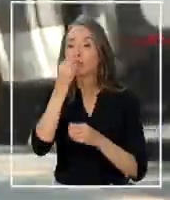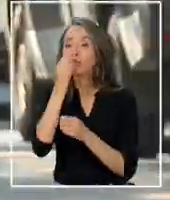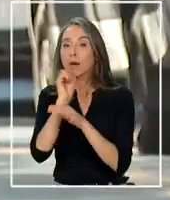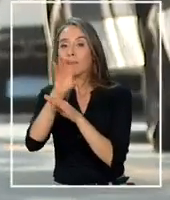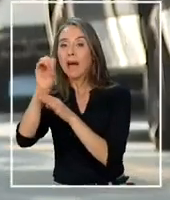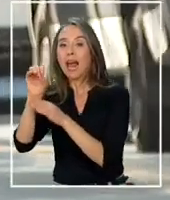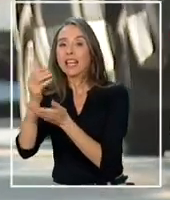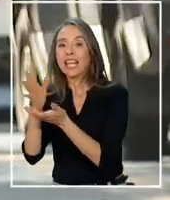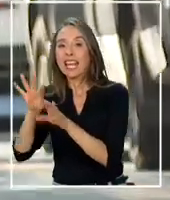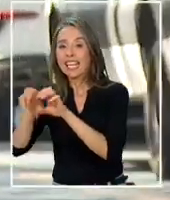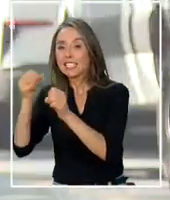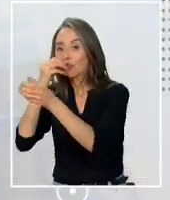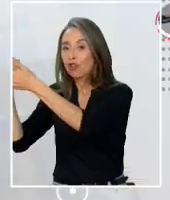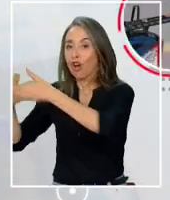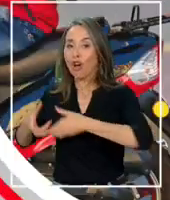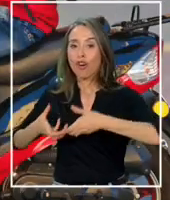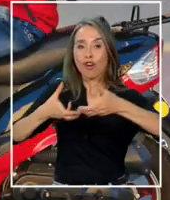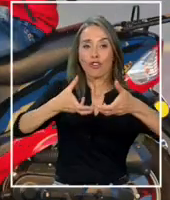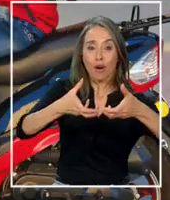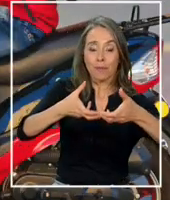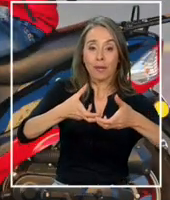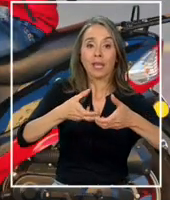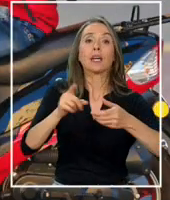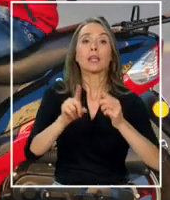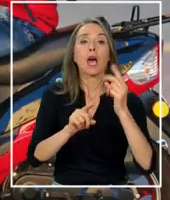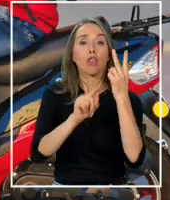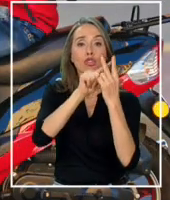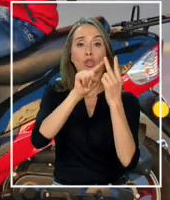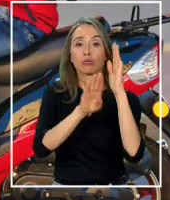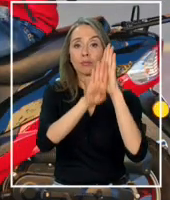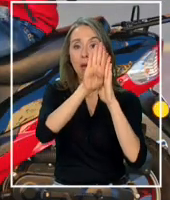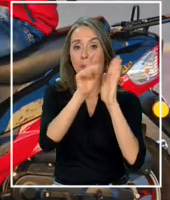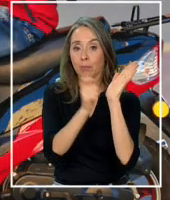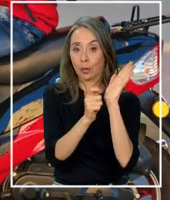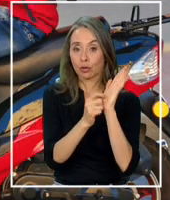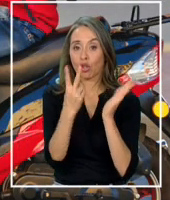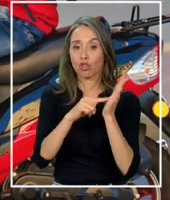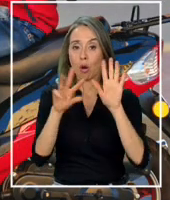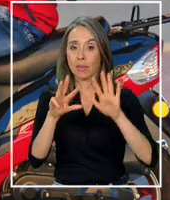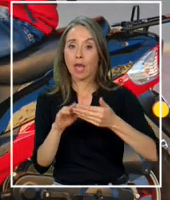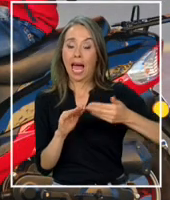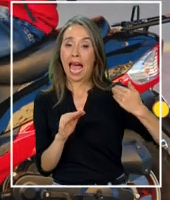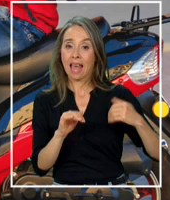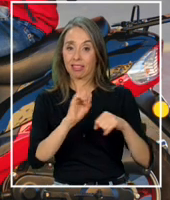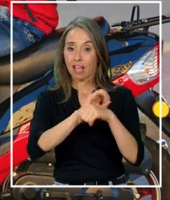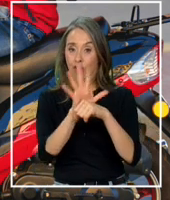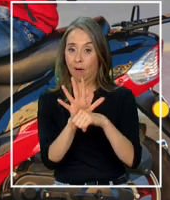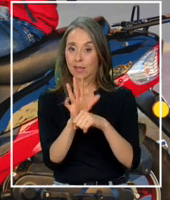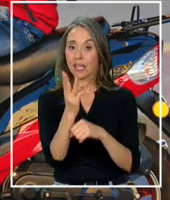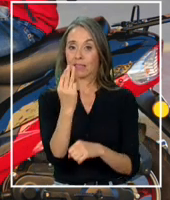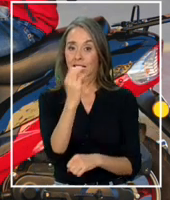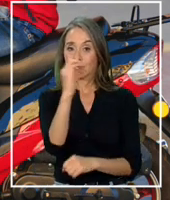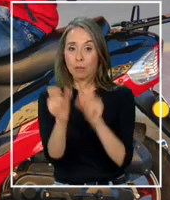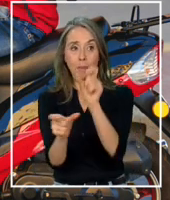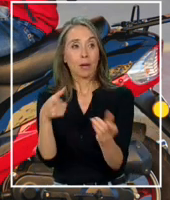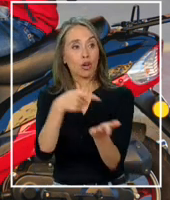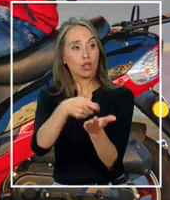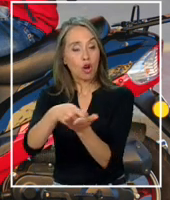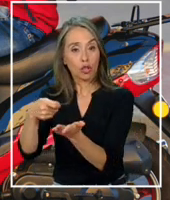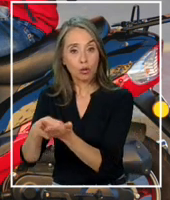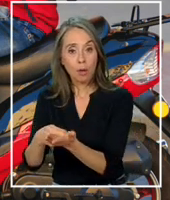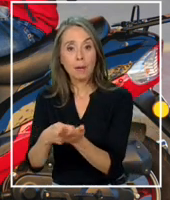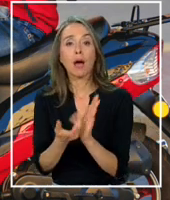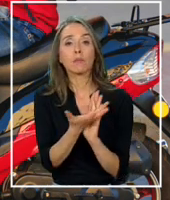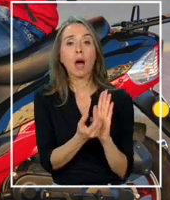se mantienen a la cabeza. Antes de la pandemia, en 2019, un 13% de los consumidores